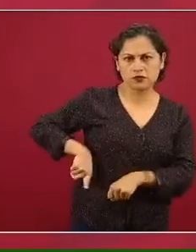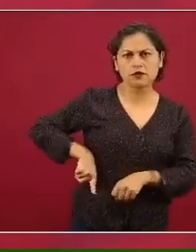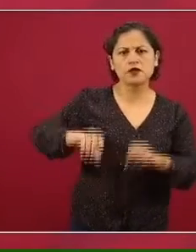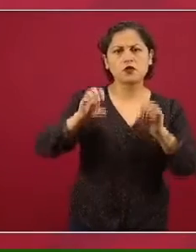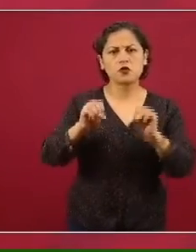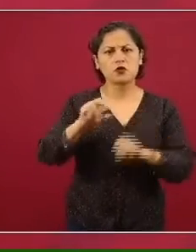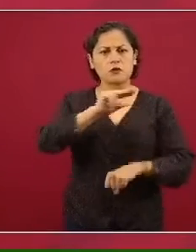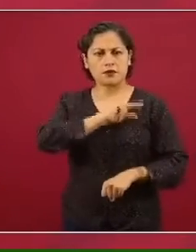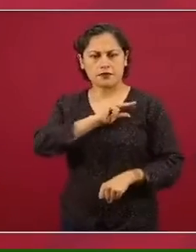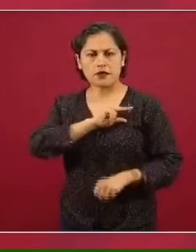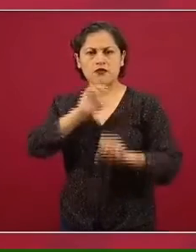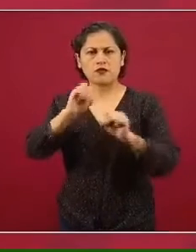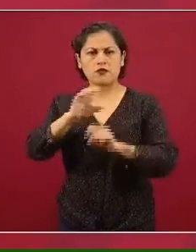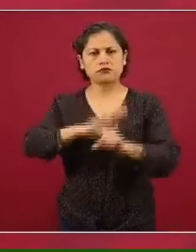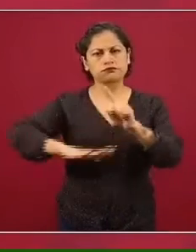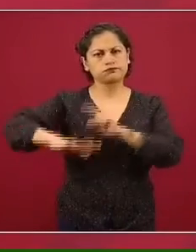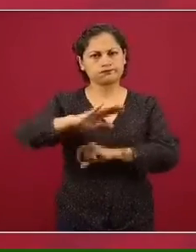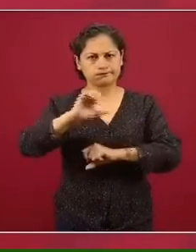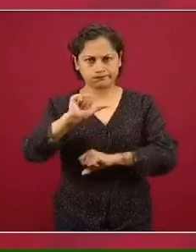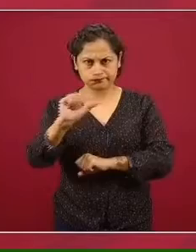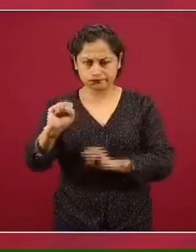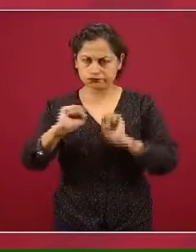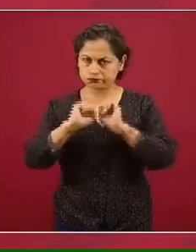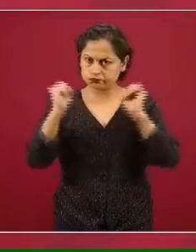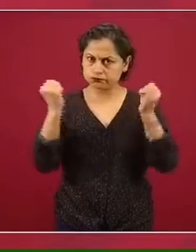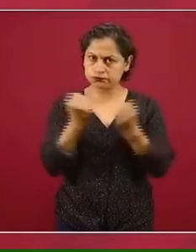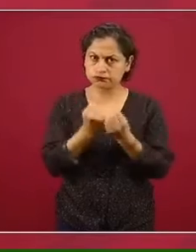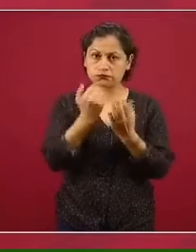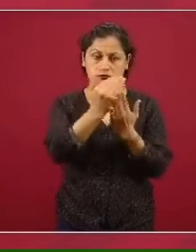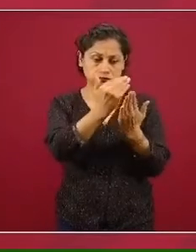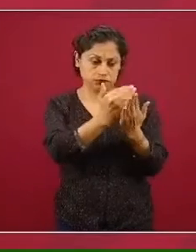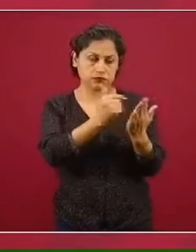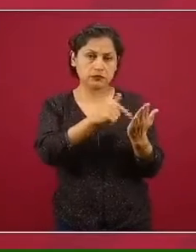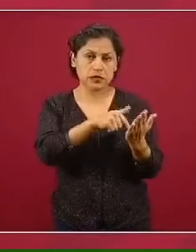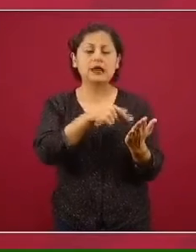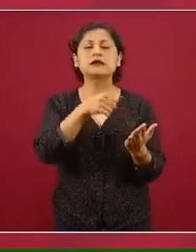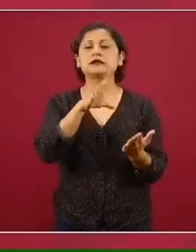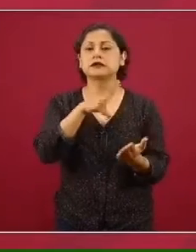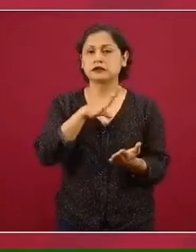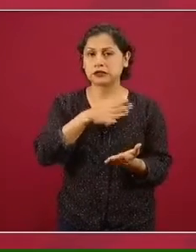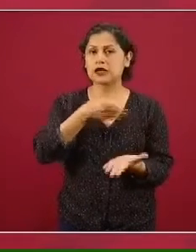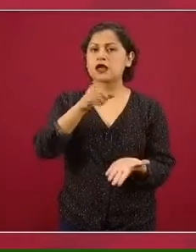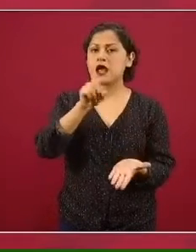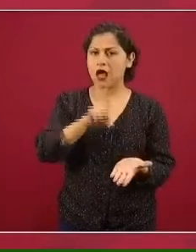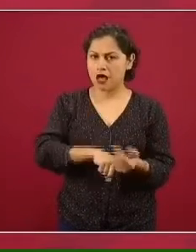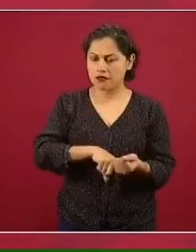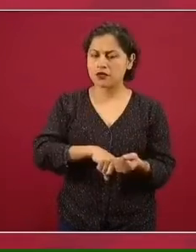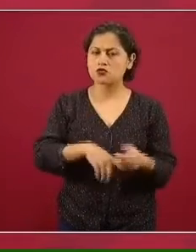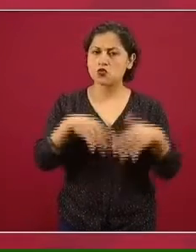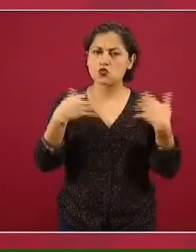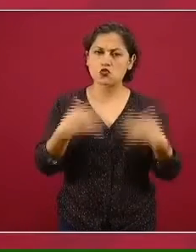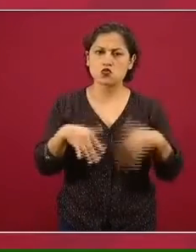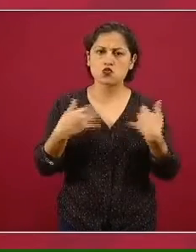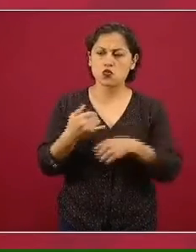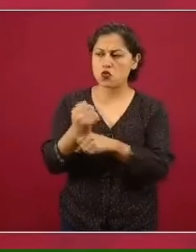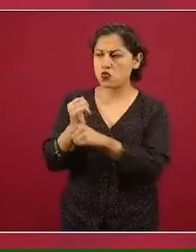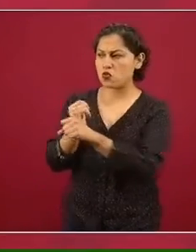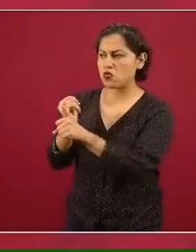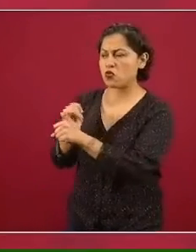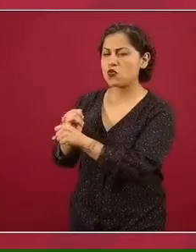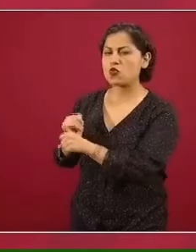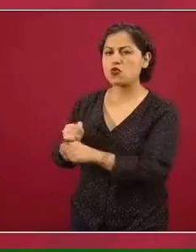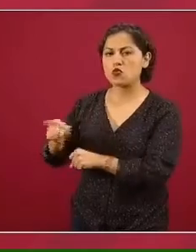social y privados. Esta guía está basada en una extensa reflexión, discusión y revisión de la